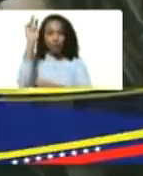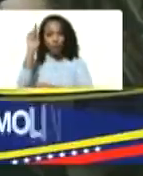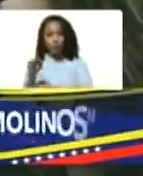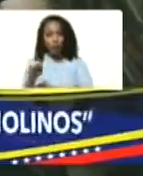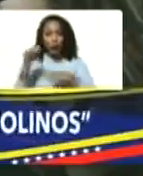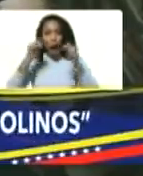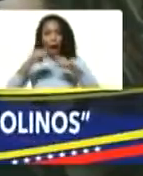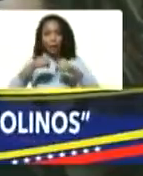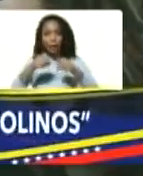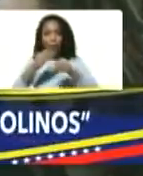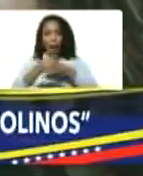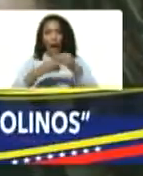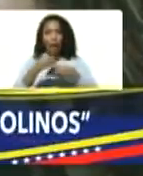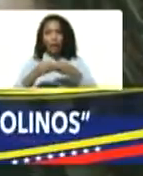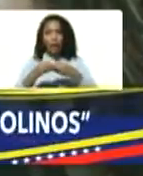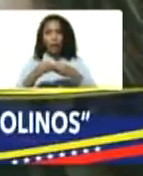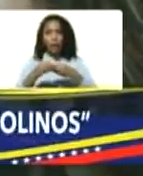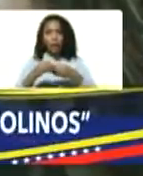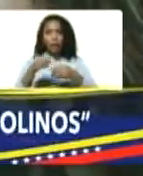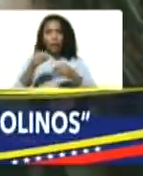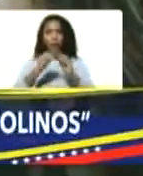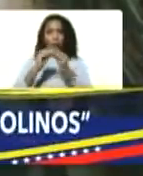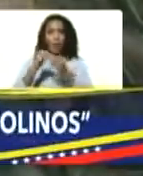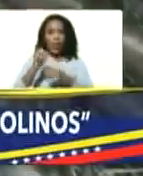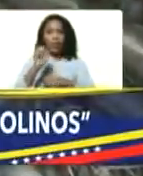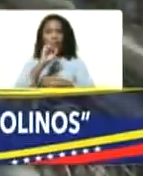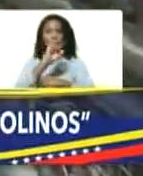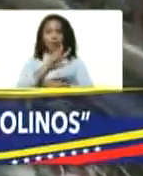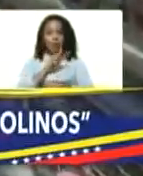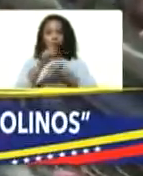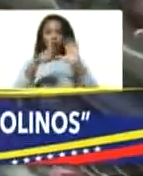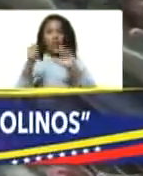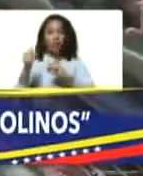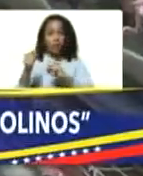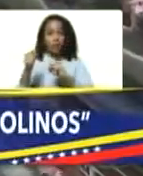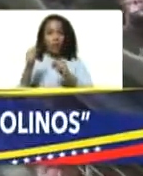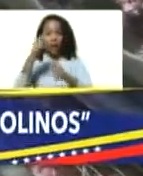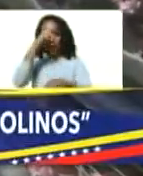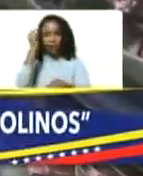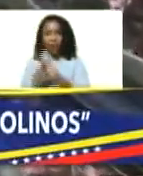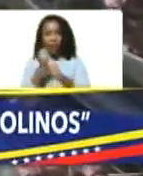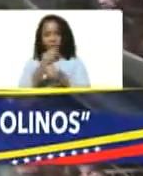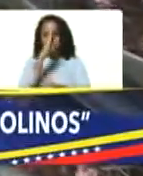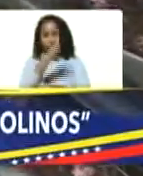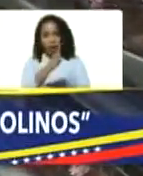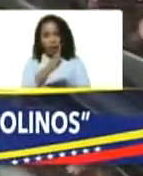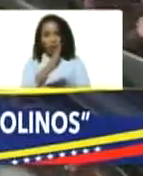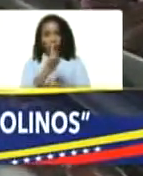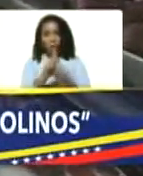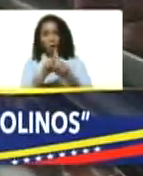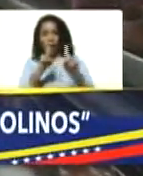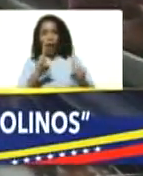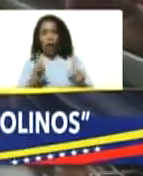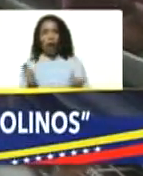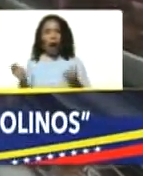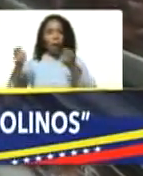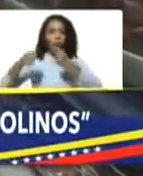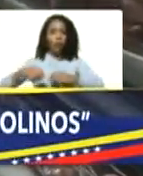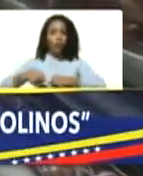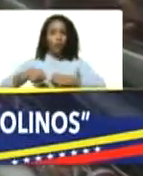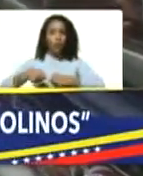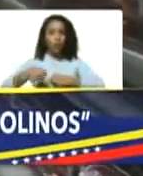molinos está conformada por 360 empleados apostando de manera empleados directos e indirectos apostando por por